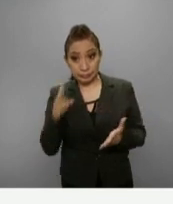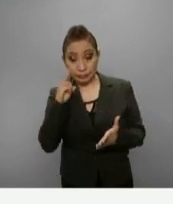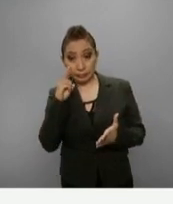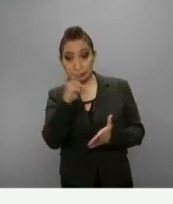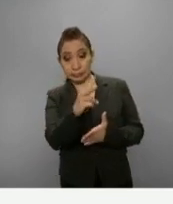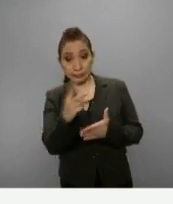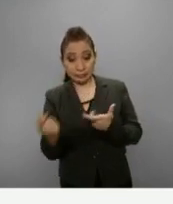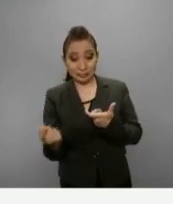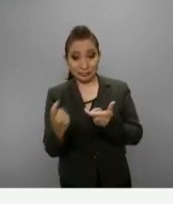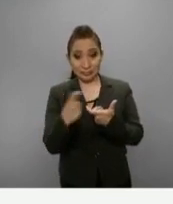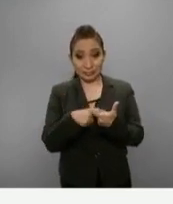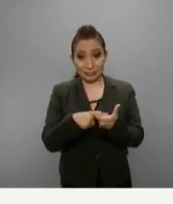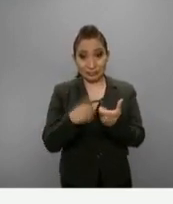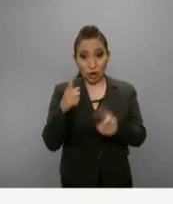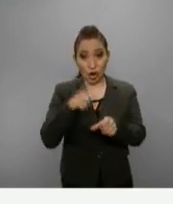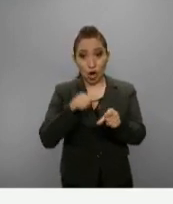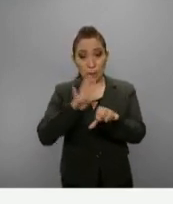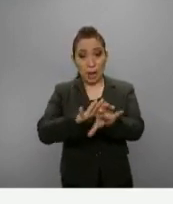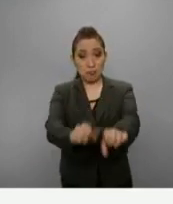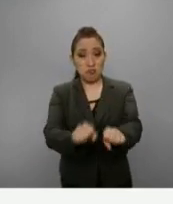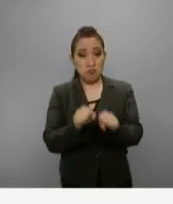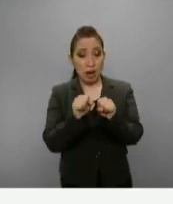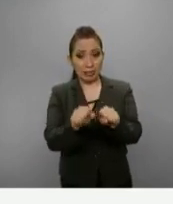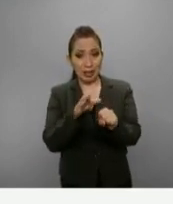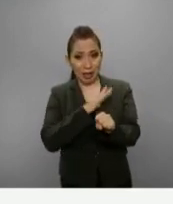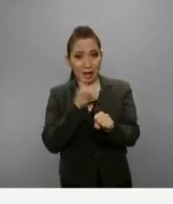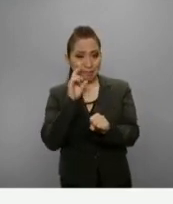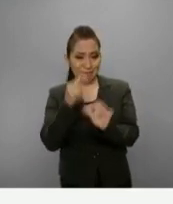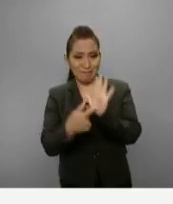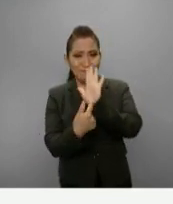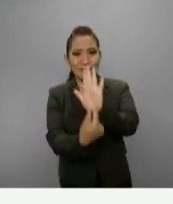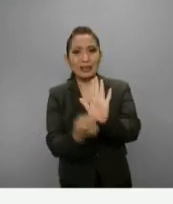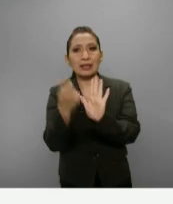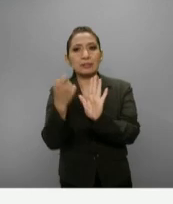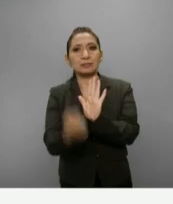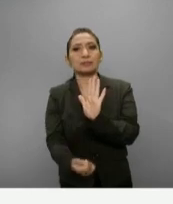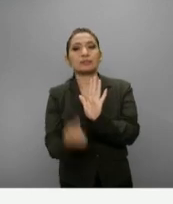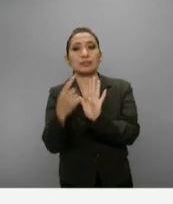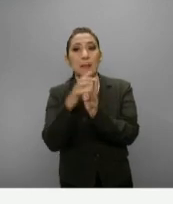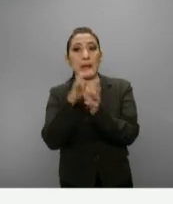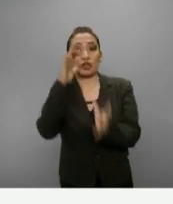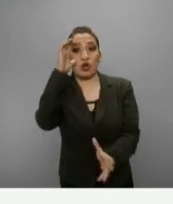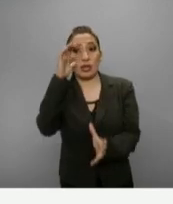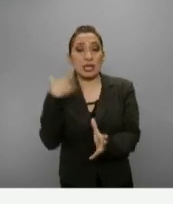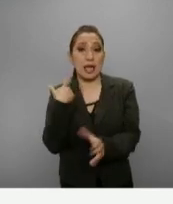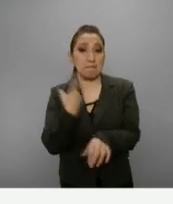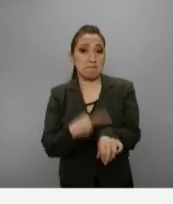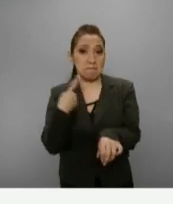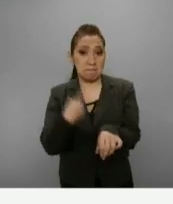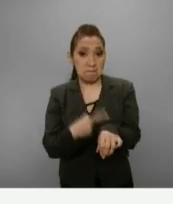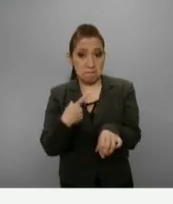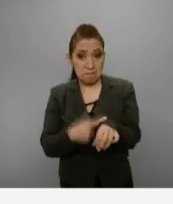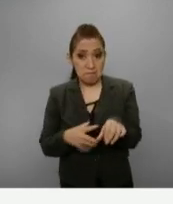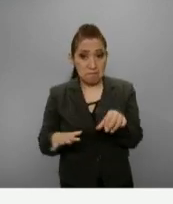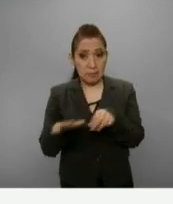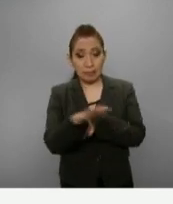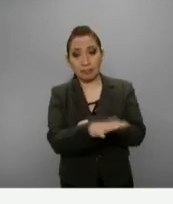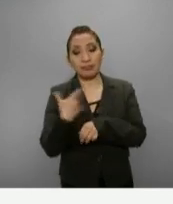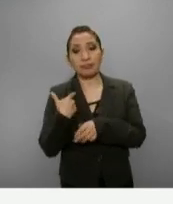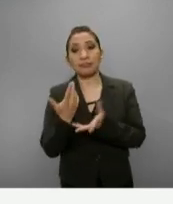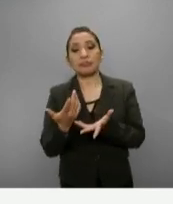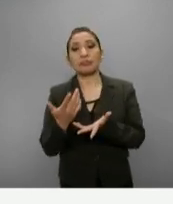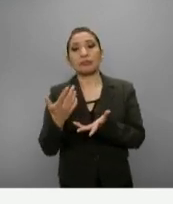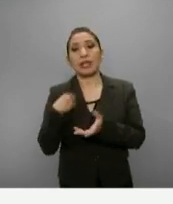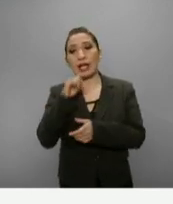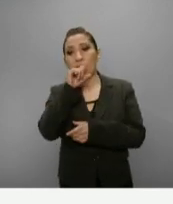se suma a los, digamos, colores más intensos que igualmente representan una mayor carga de enfermedad, el estado